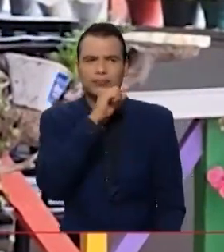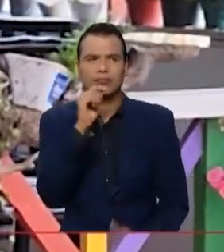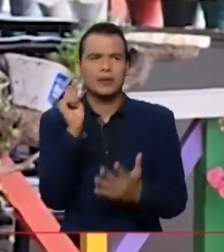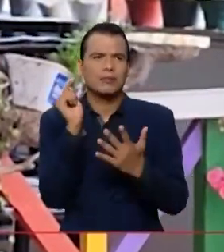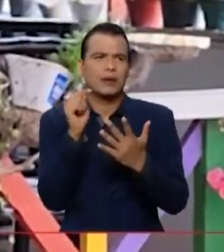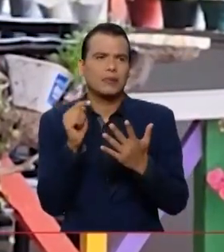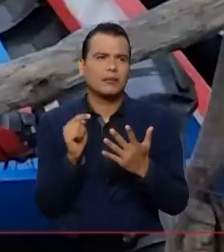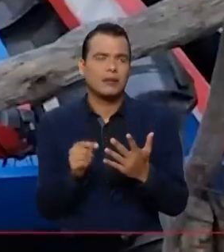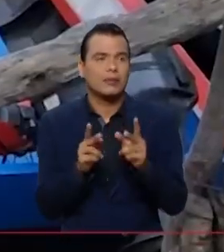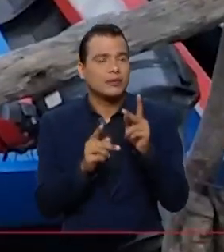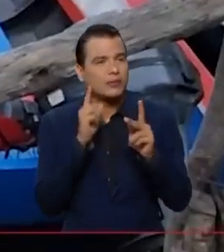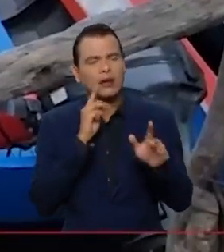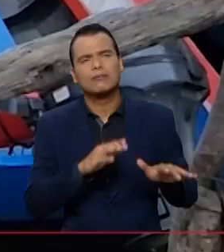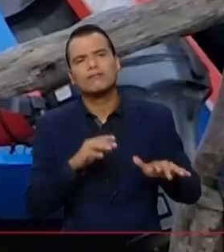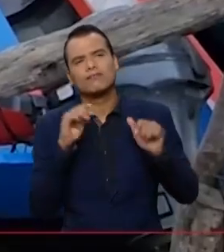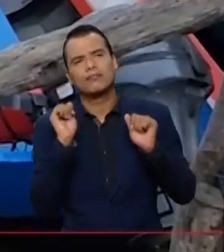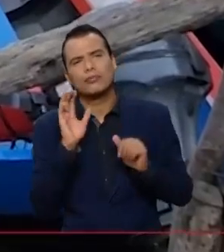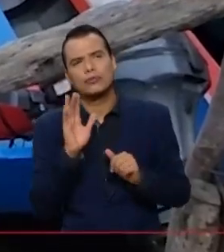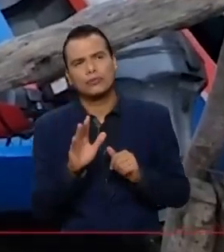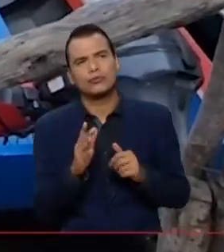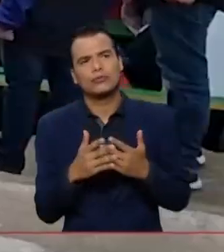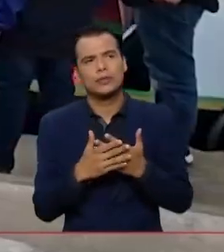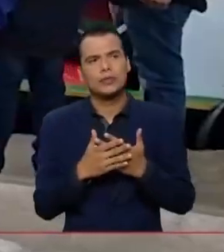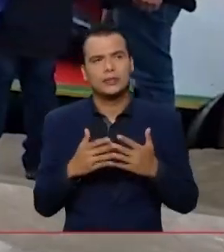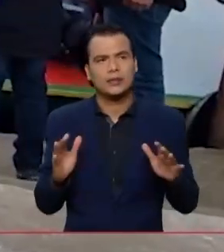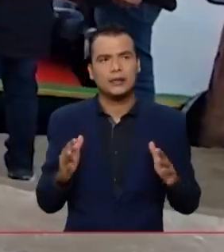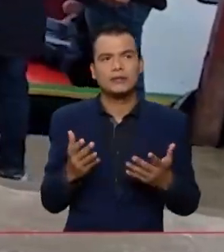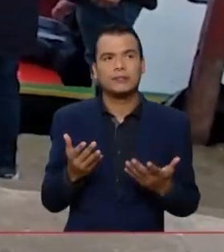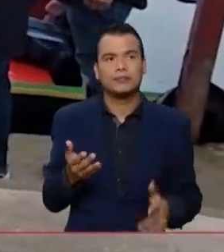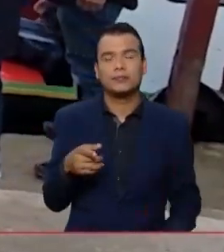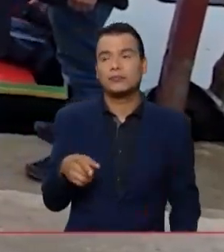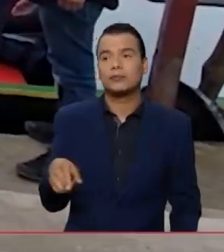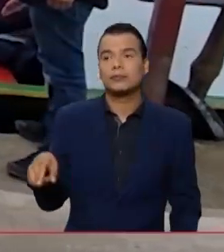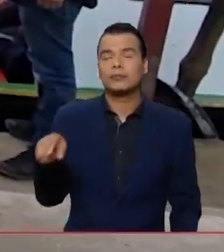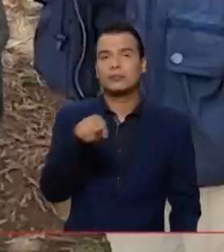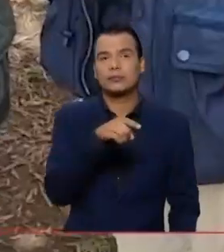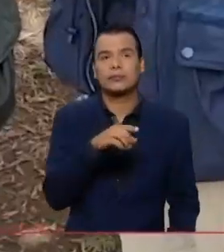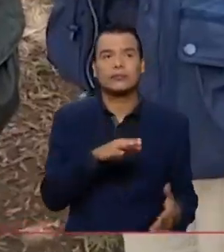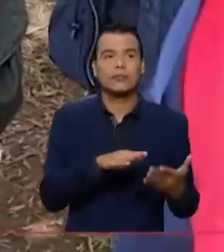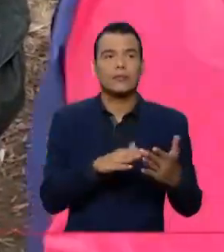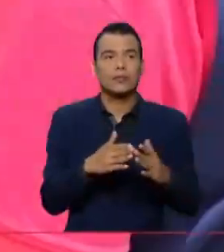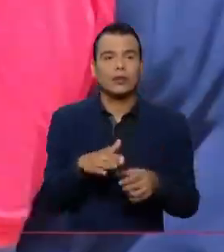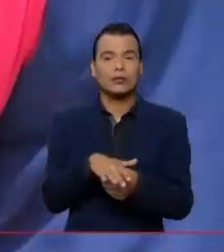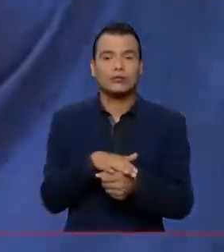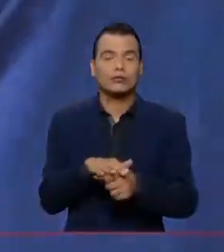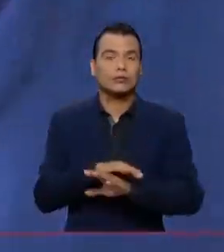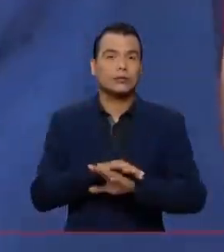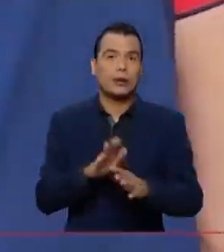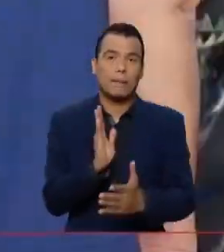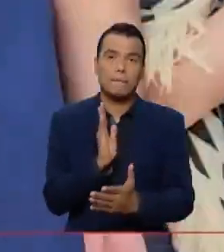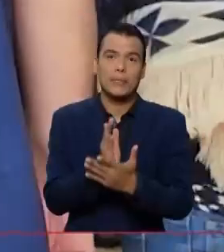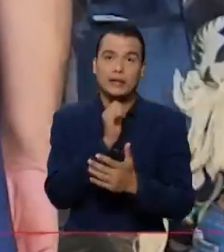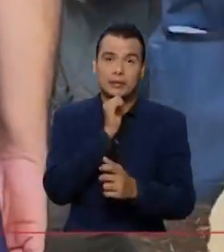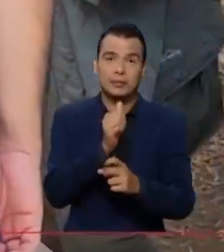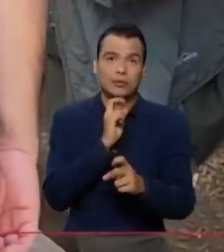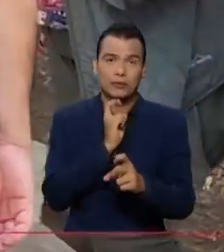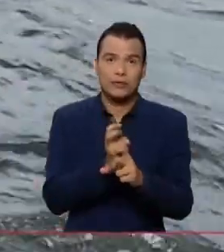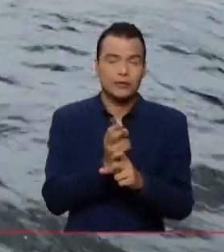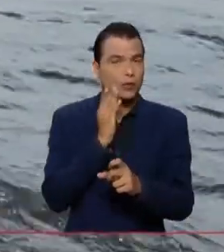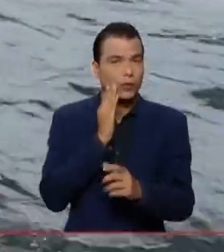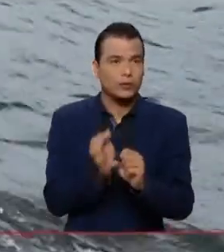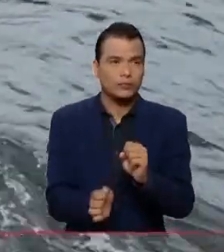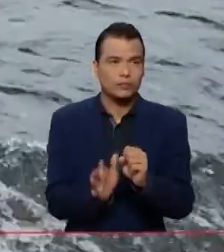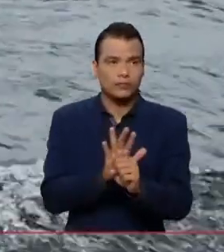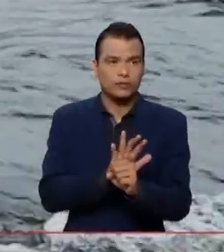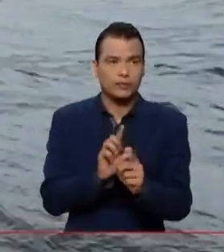malas desinformaciones. La suerte para estas comunidades cambió desde tiempos de la pandemia y aseguran que hoy su principal enemigo es...